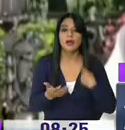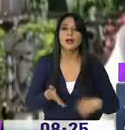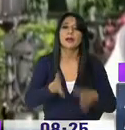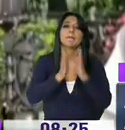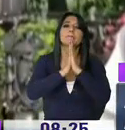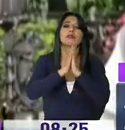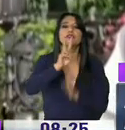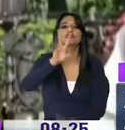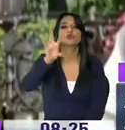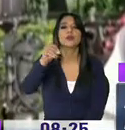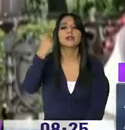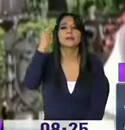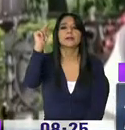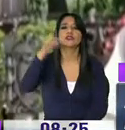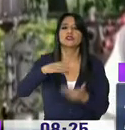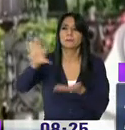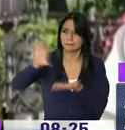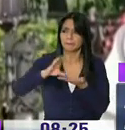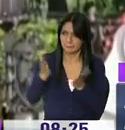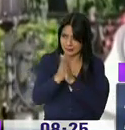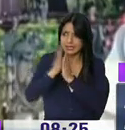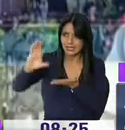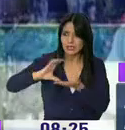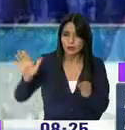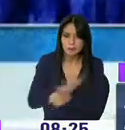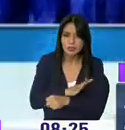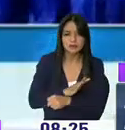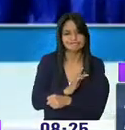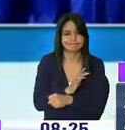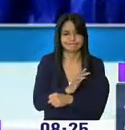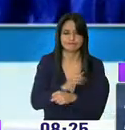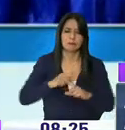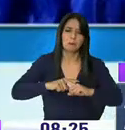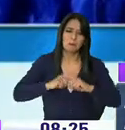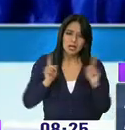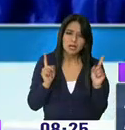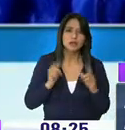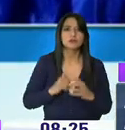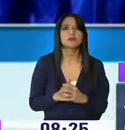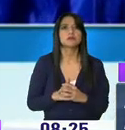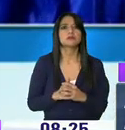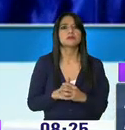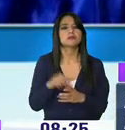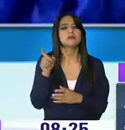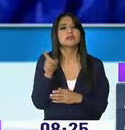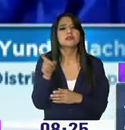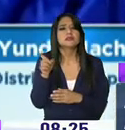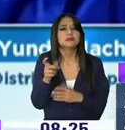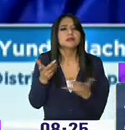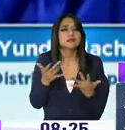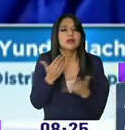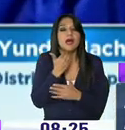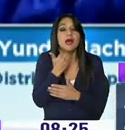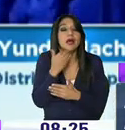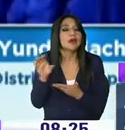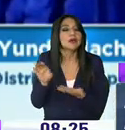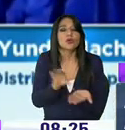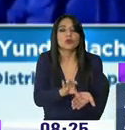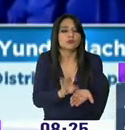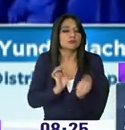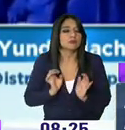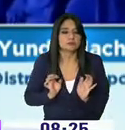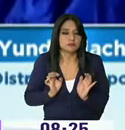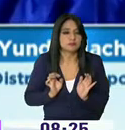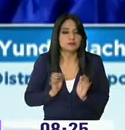los $240 millones, pero sí necesitamos un centro para hacer un algo.